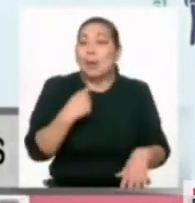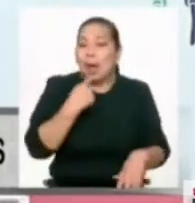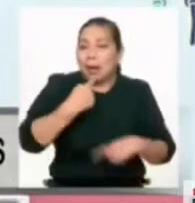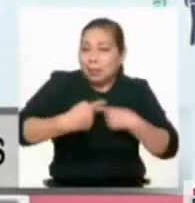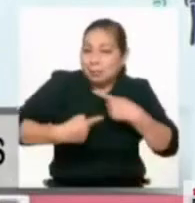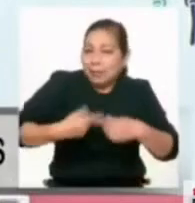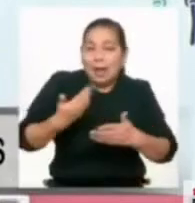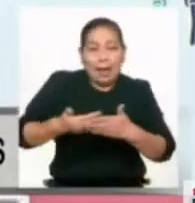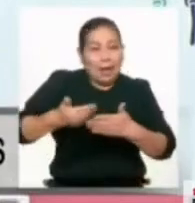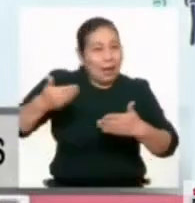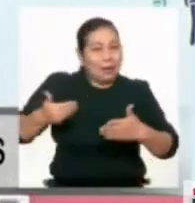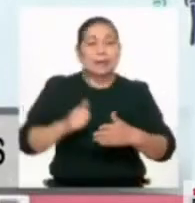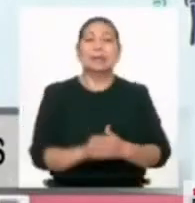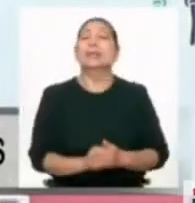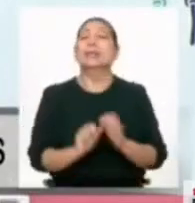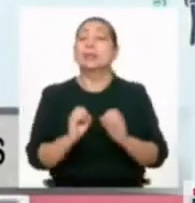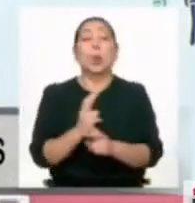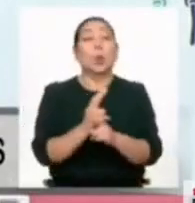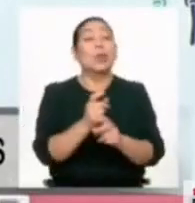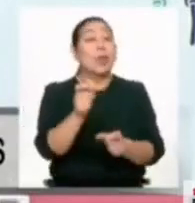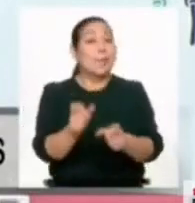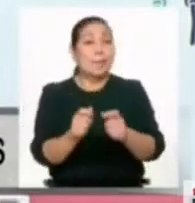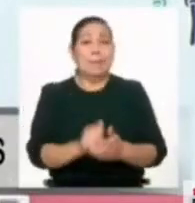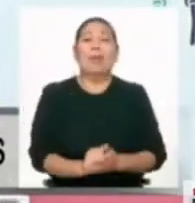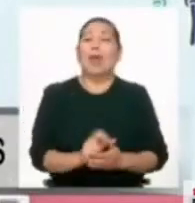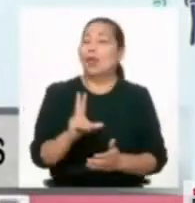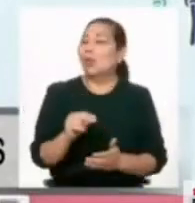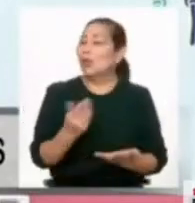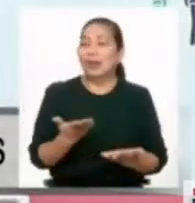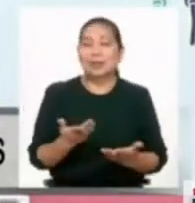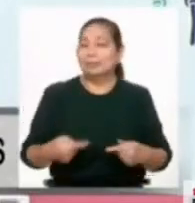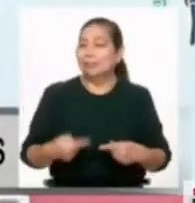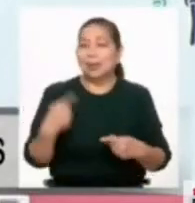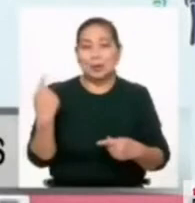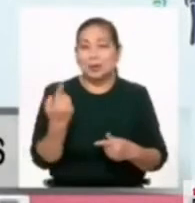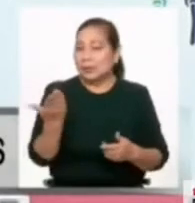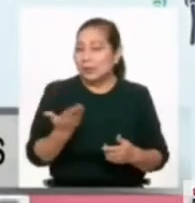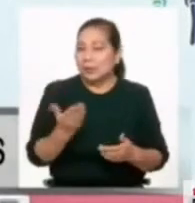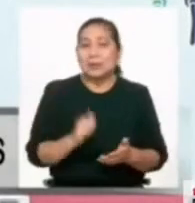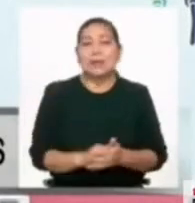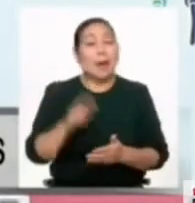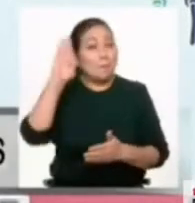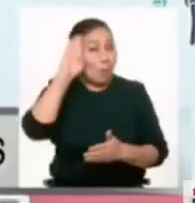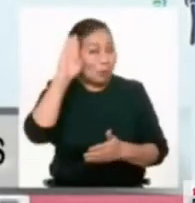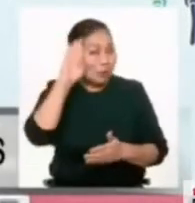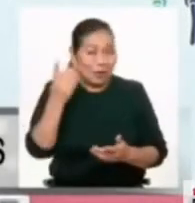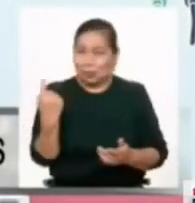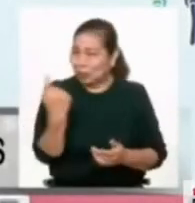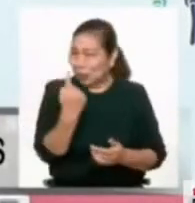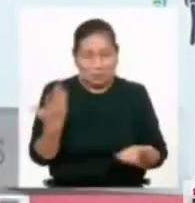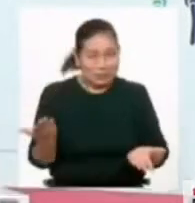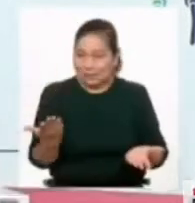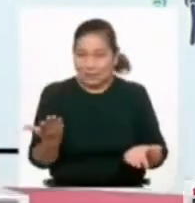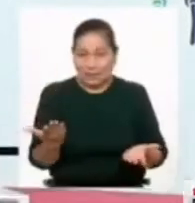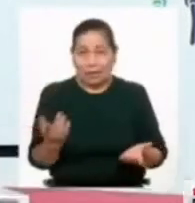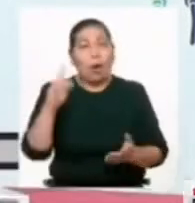dicho, la seguridad ciudadana no compete solamente a la policía, ¿no?